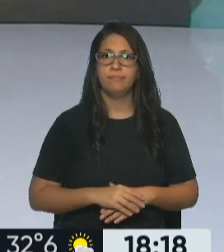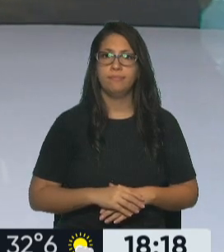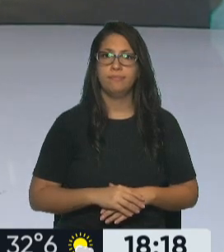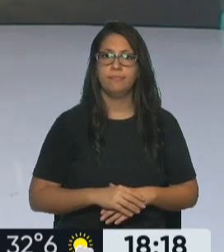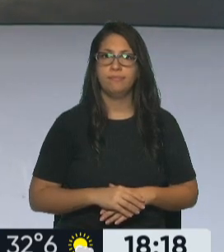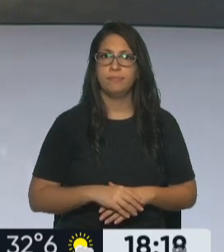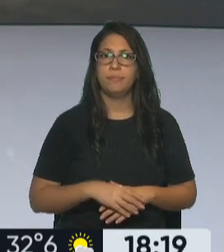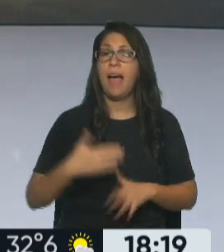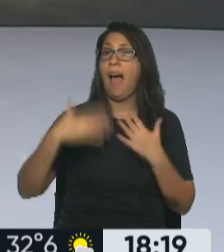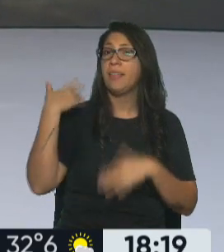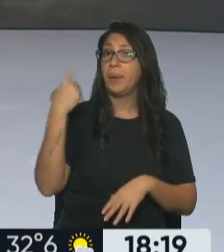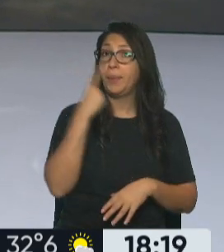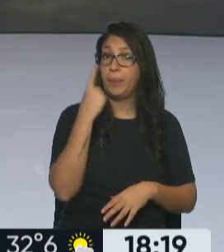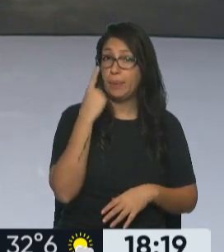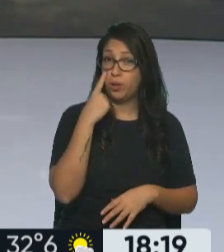En vida,